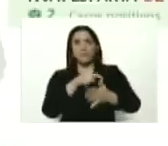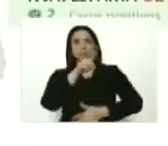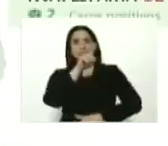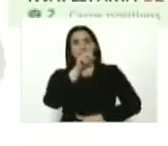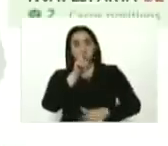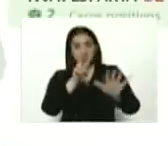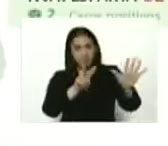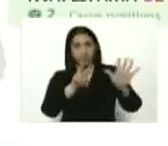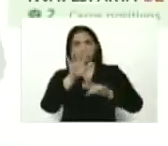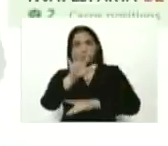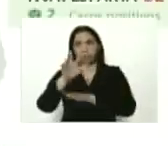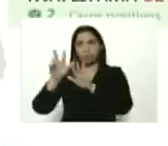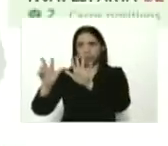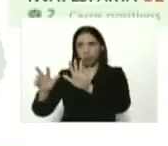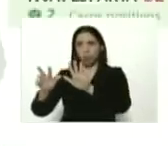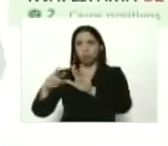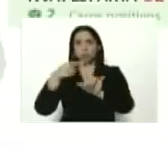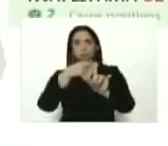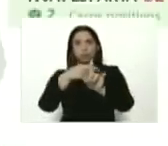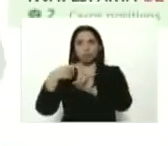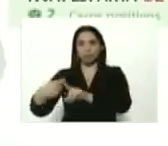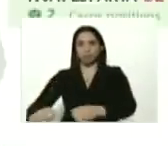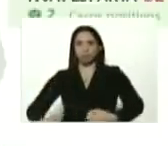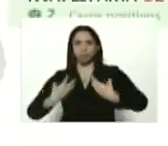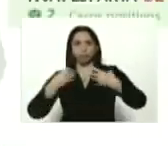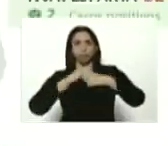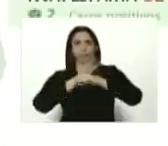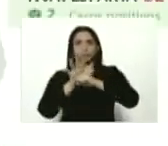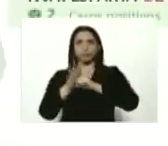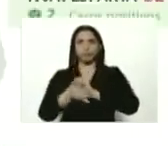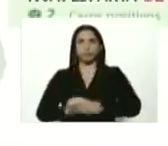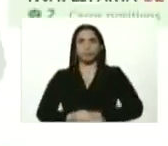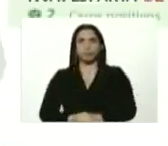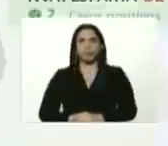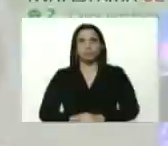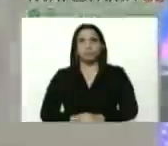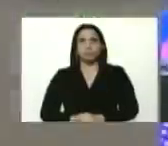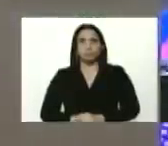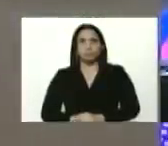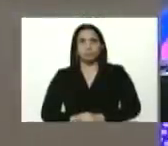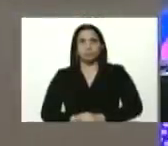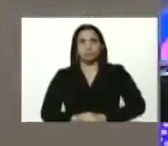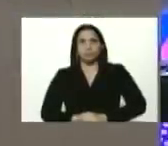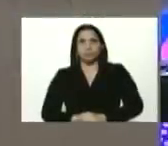1.758 casos han dado positivos por COVID-19.